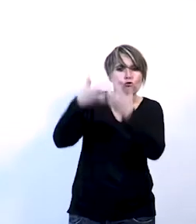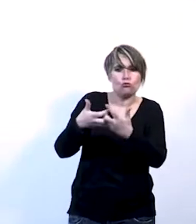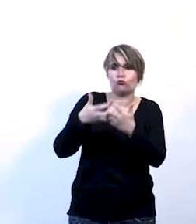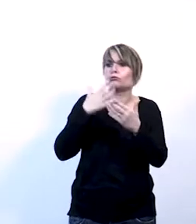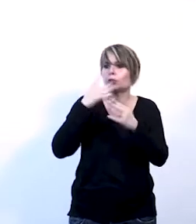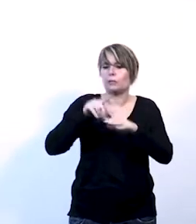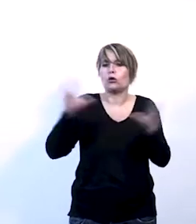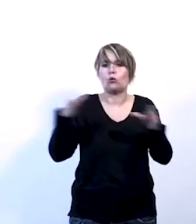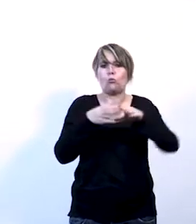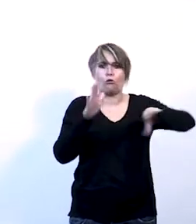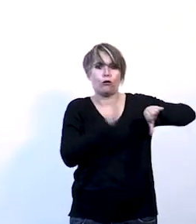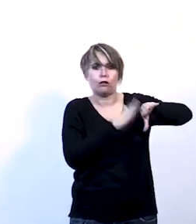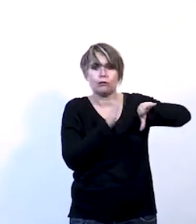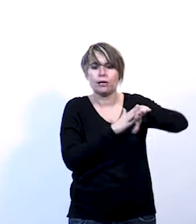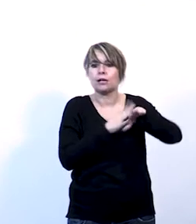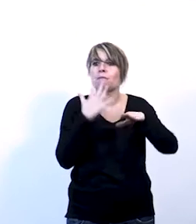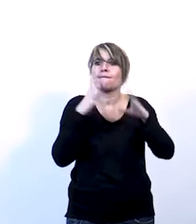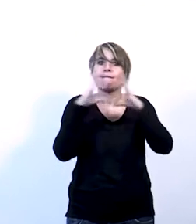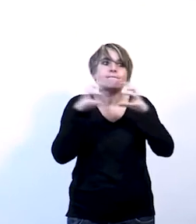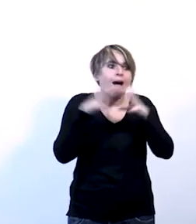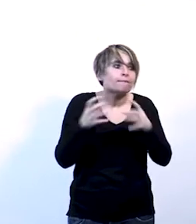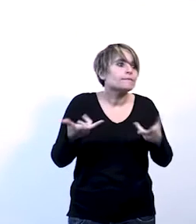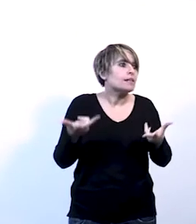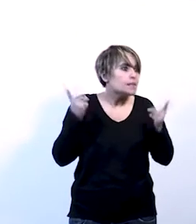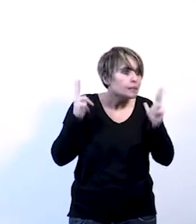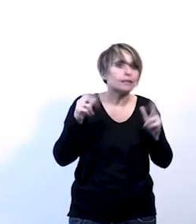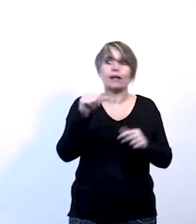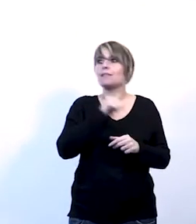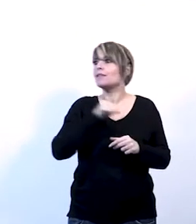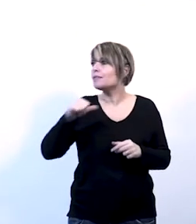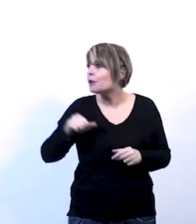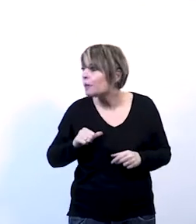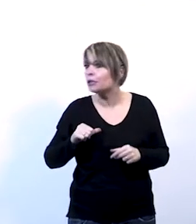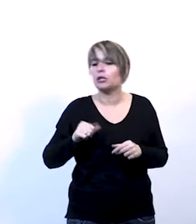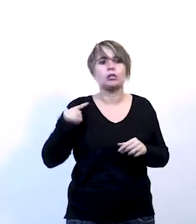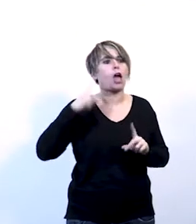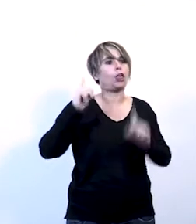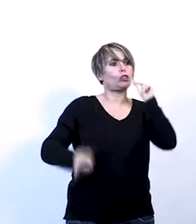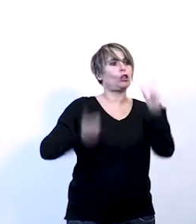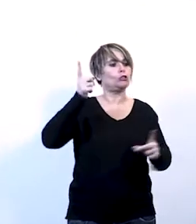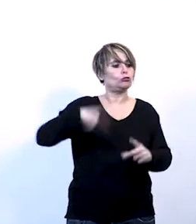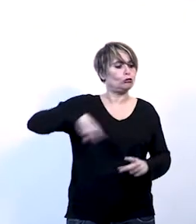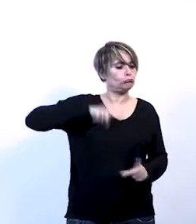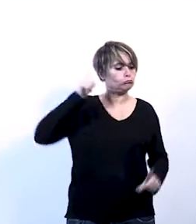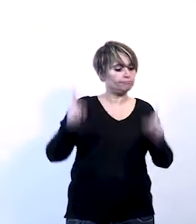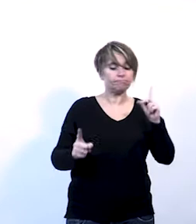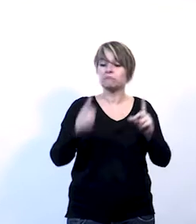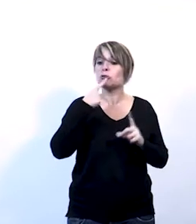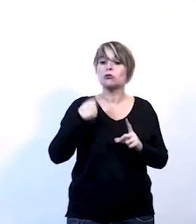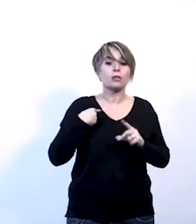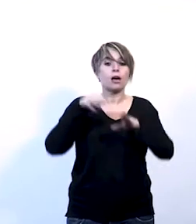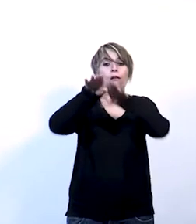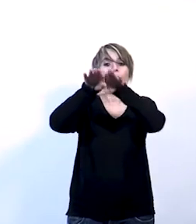izquierda, de ansias de libertad, de independencia, autodeterminación, y se nos decía que lo nuestro no